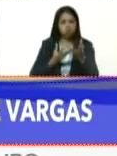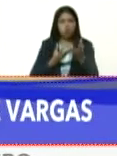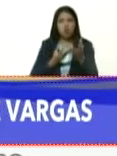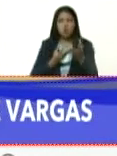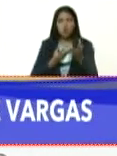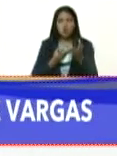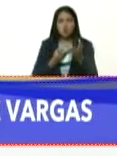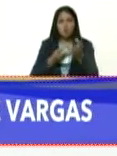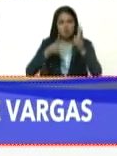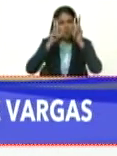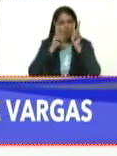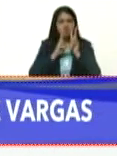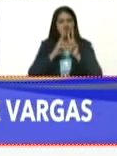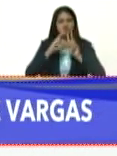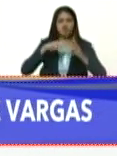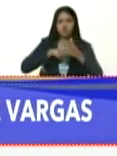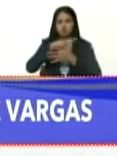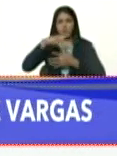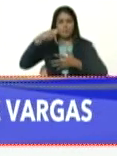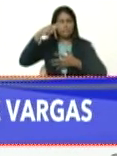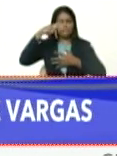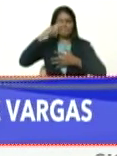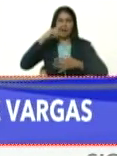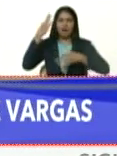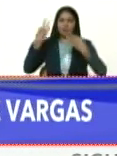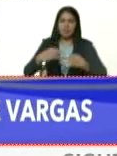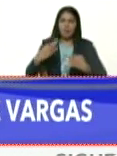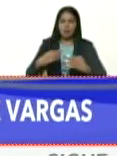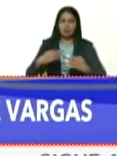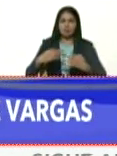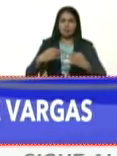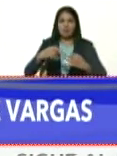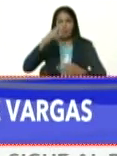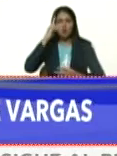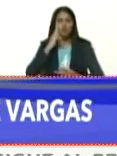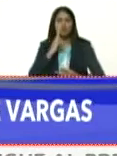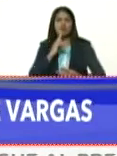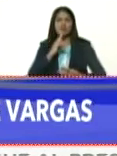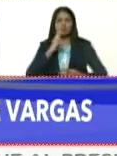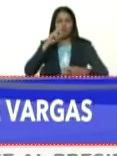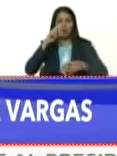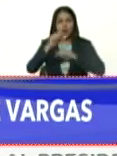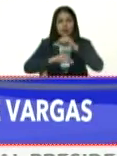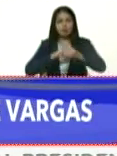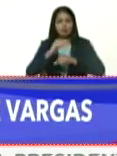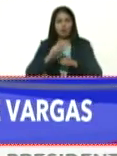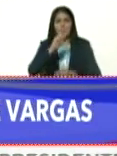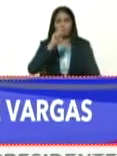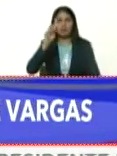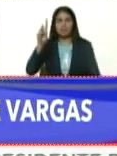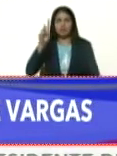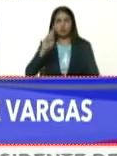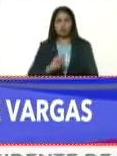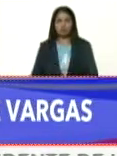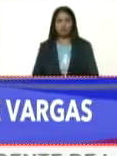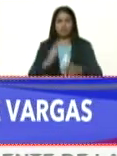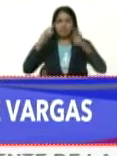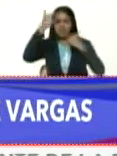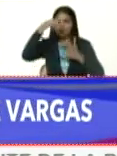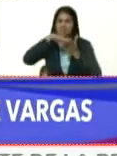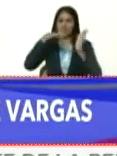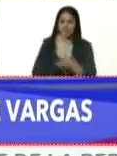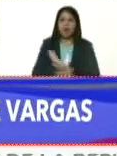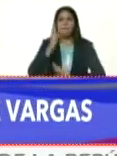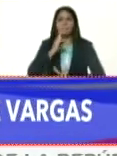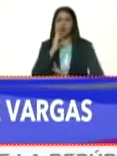pura, apasionada y genuina del bolivianismo en el siglo XXI. El chavismo es